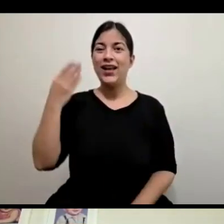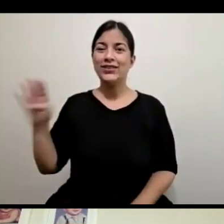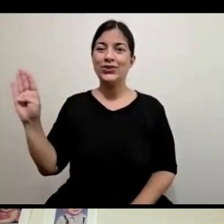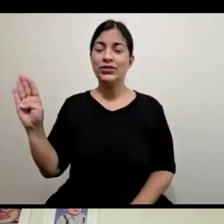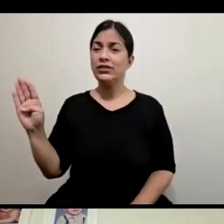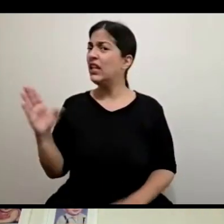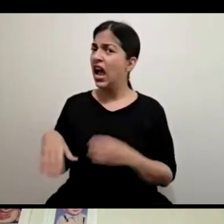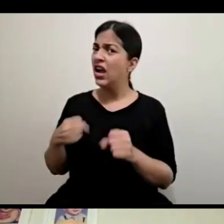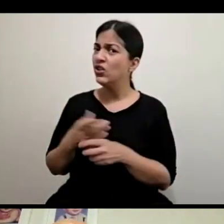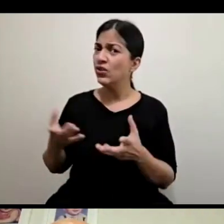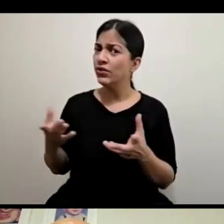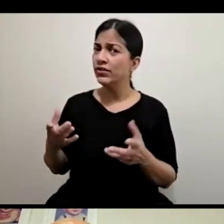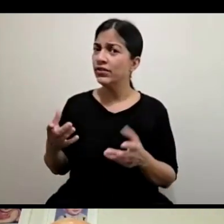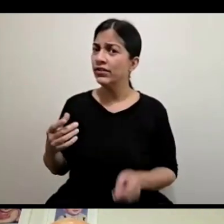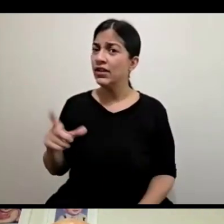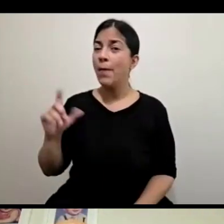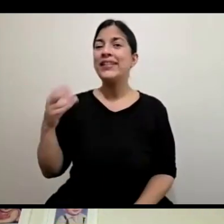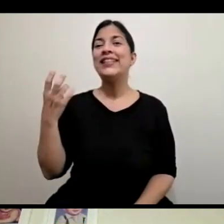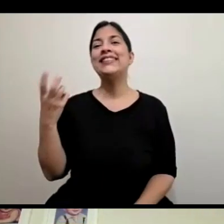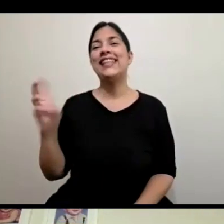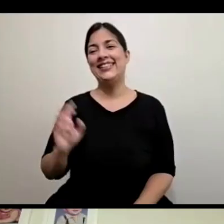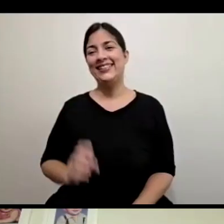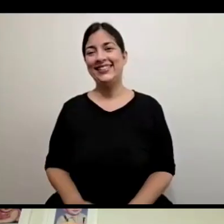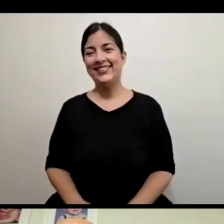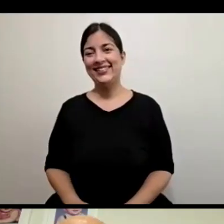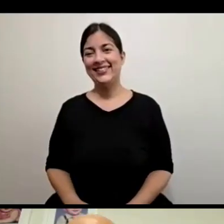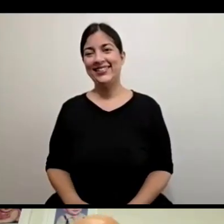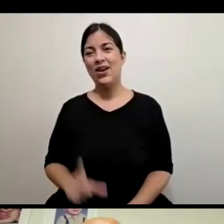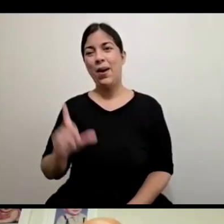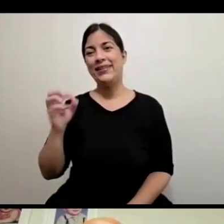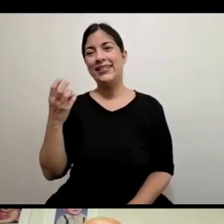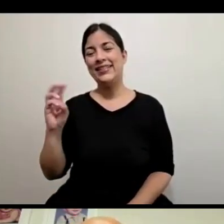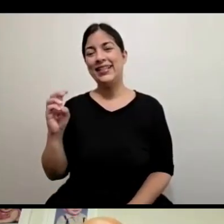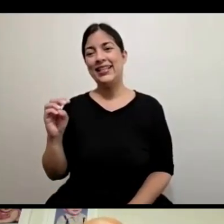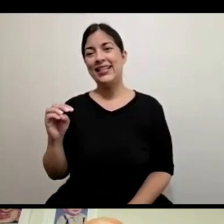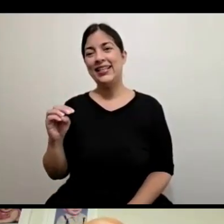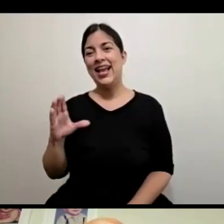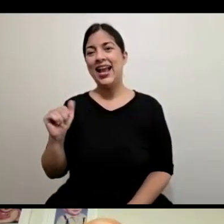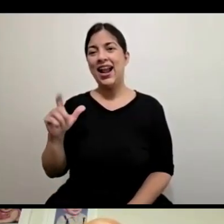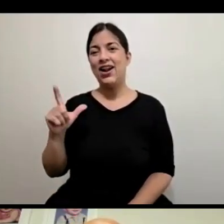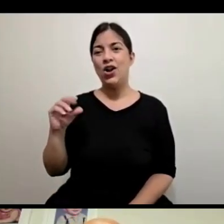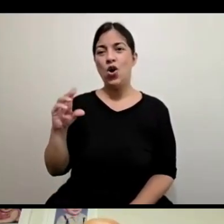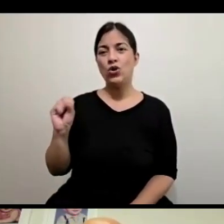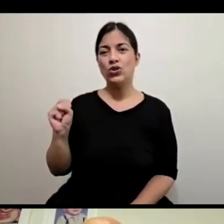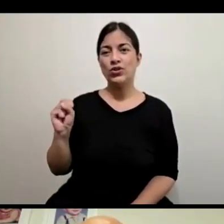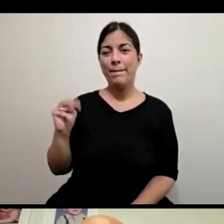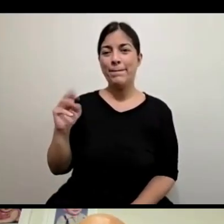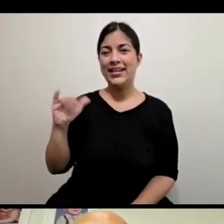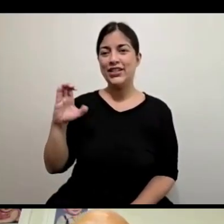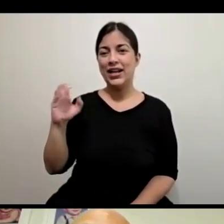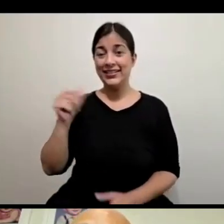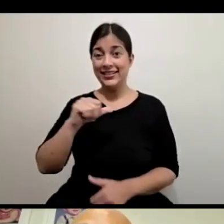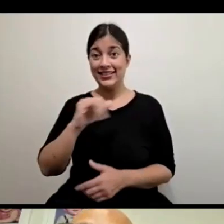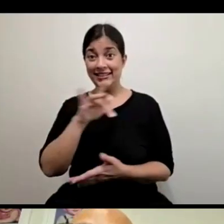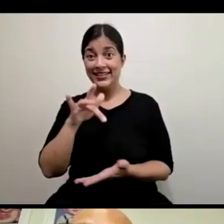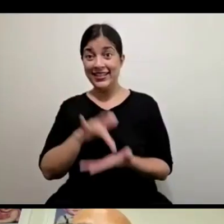año? 2016. 2016 en la Carlos Marichal, Centro de Bellas Artes. Bueno, y lo de